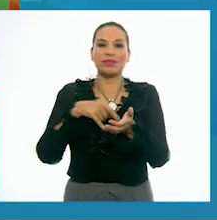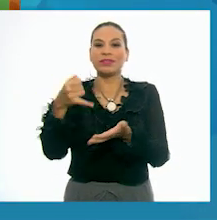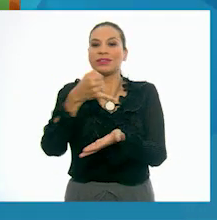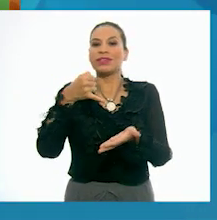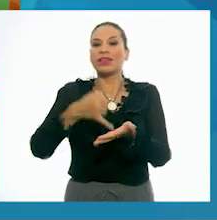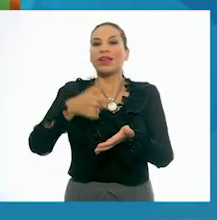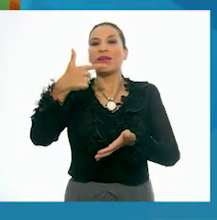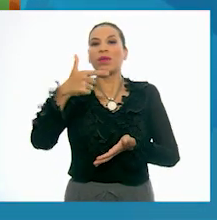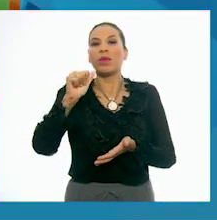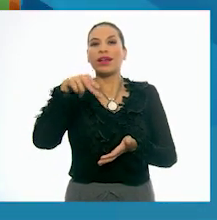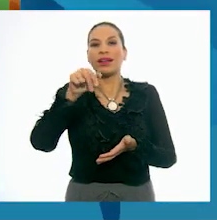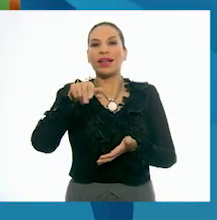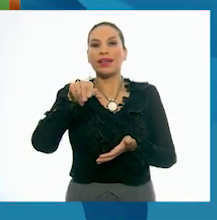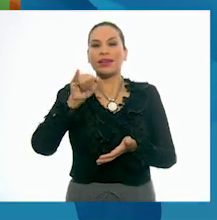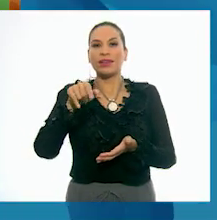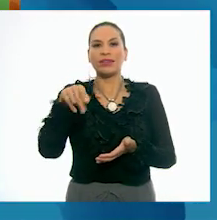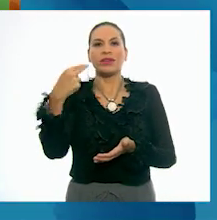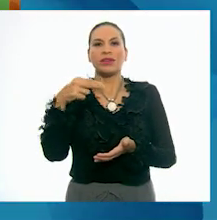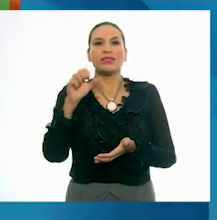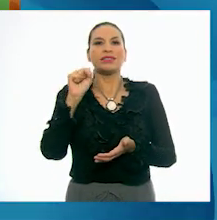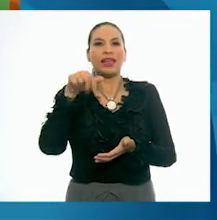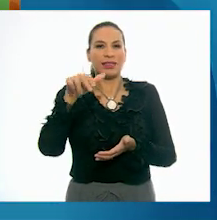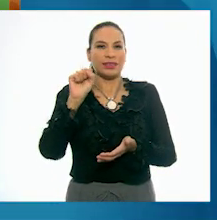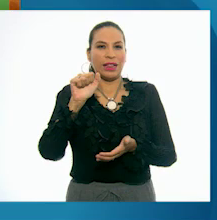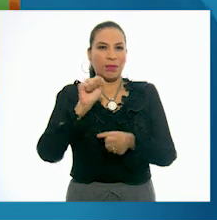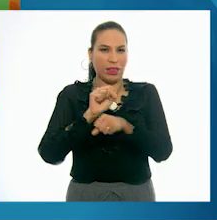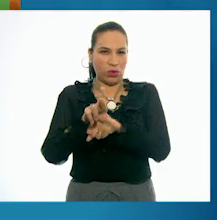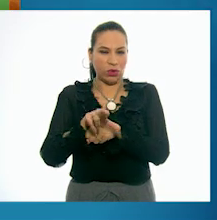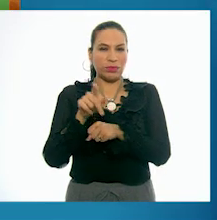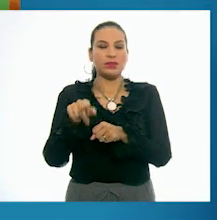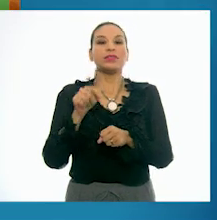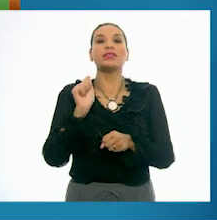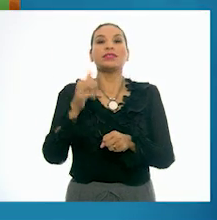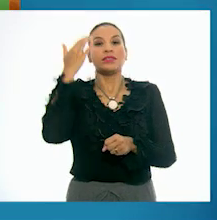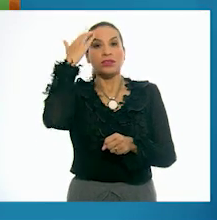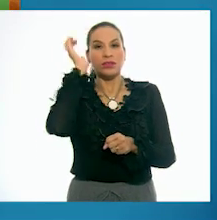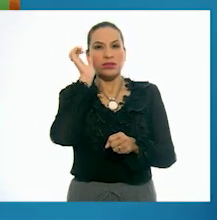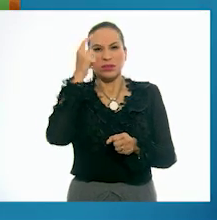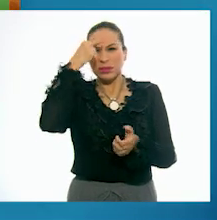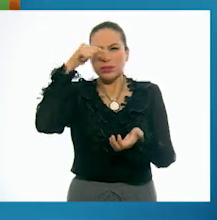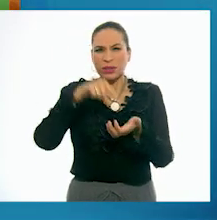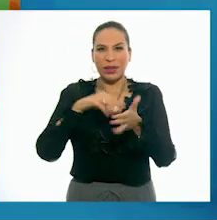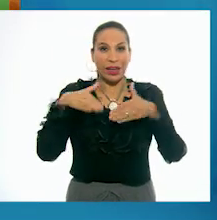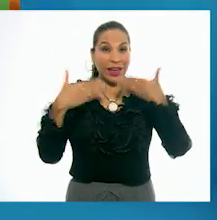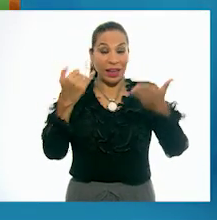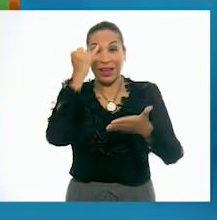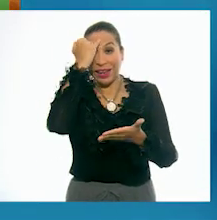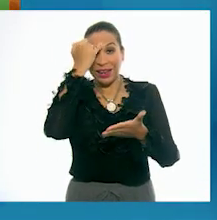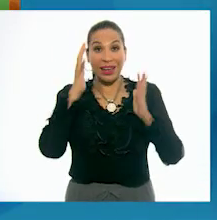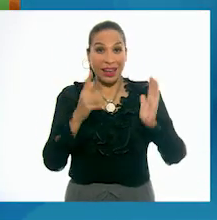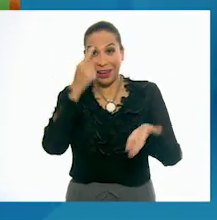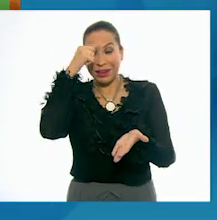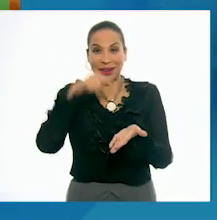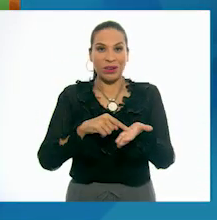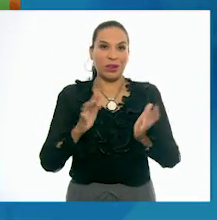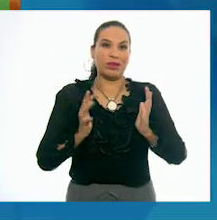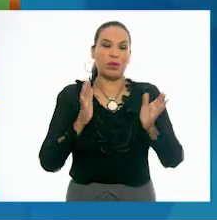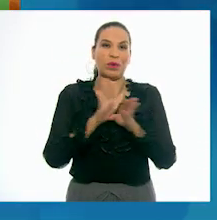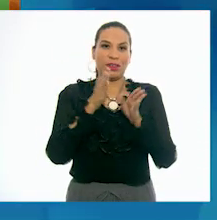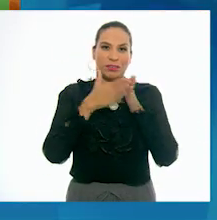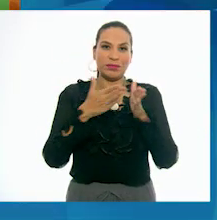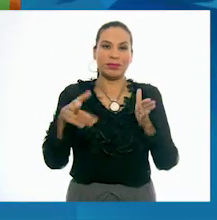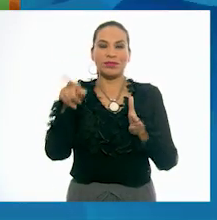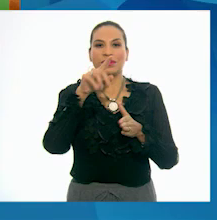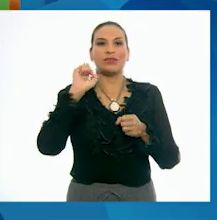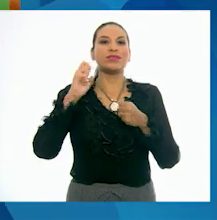de Guananí, a la que nombraron San Salvador. Cristóbal Colón creyó que había llegado a India, por eso, en adelante